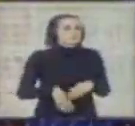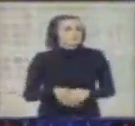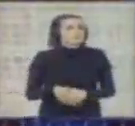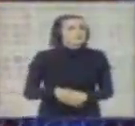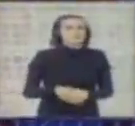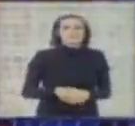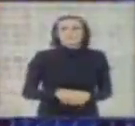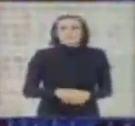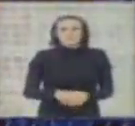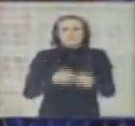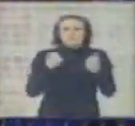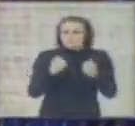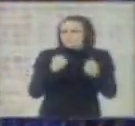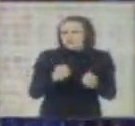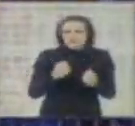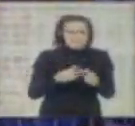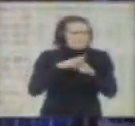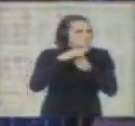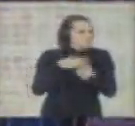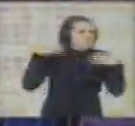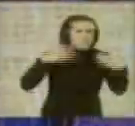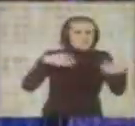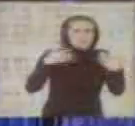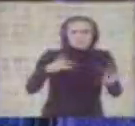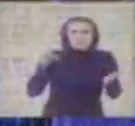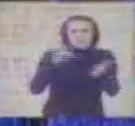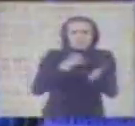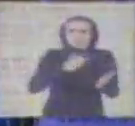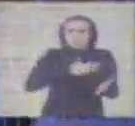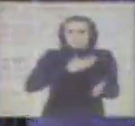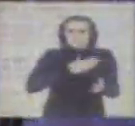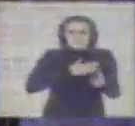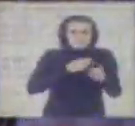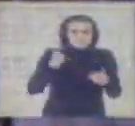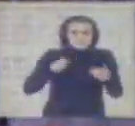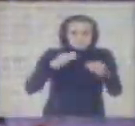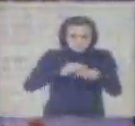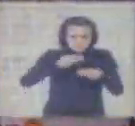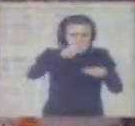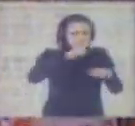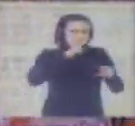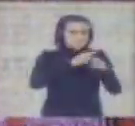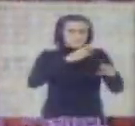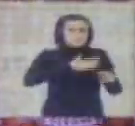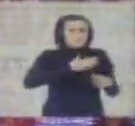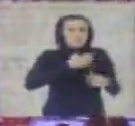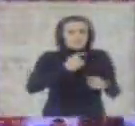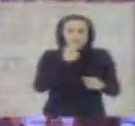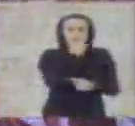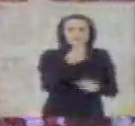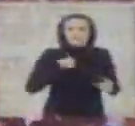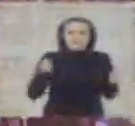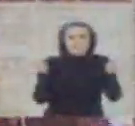fuerte pasada lo que me pasó cuando mi nombre del sobre salió. Mis ojos